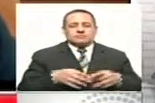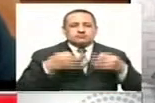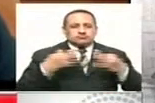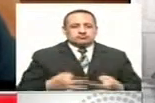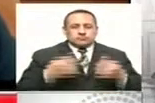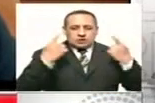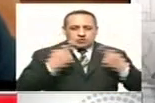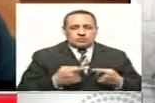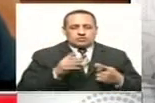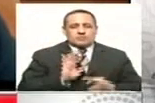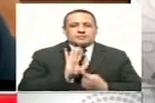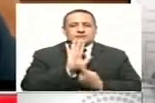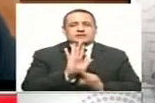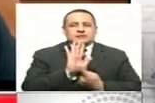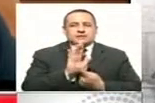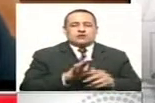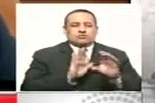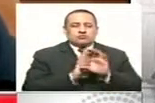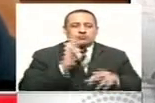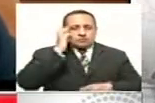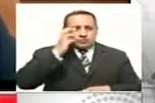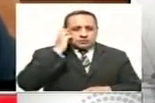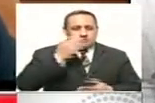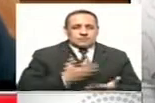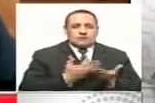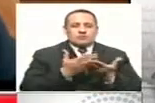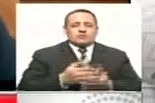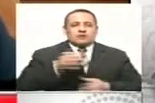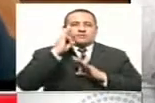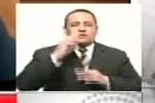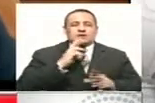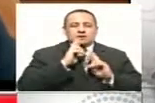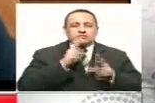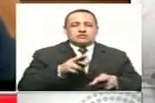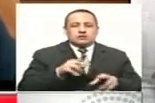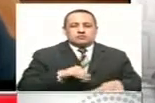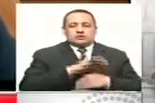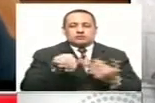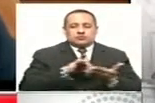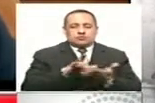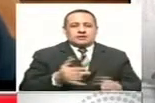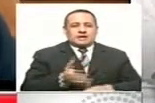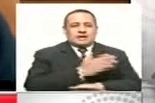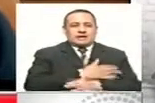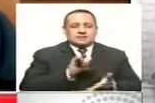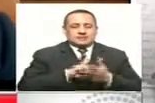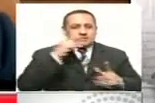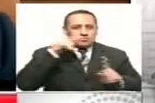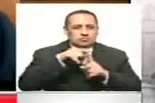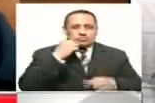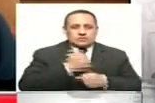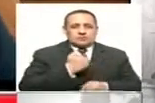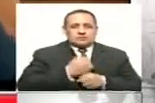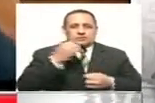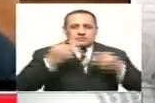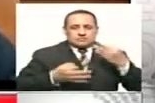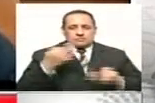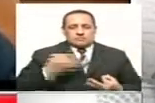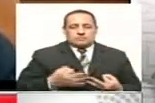a lo dispuesto en la Constitución para sustentar los resultados que han tenido con las metas de ejecución del